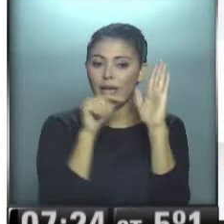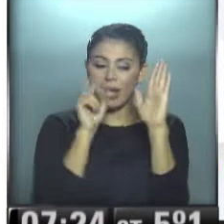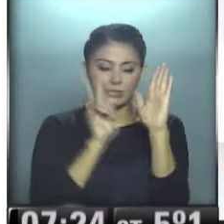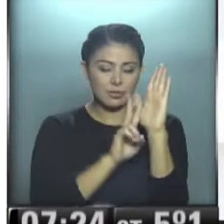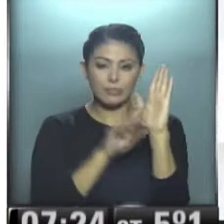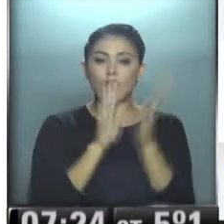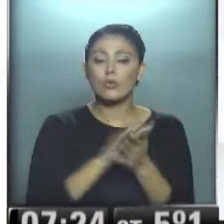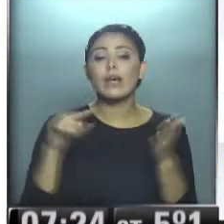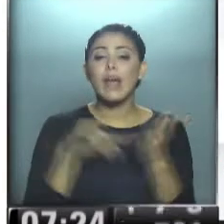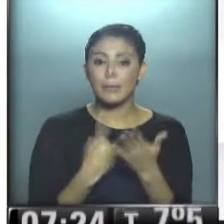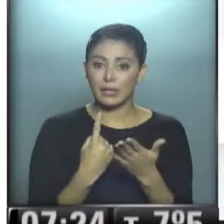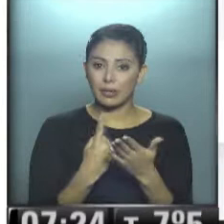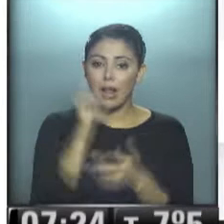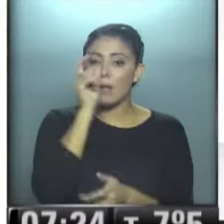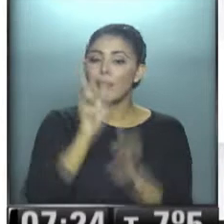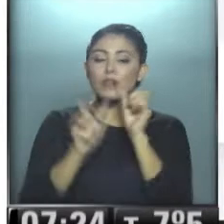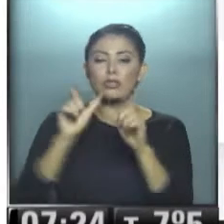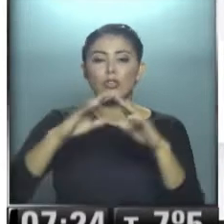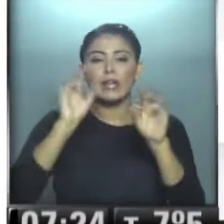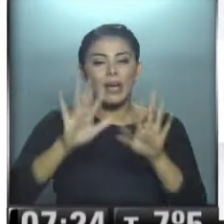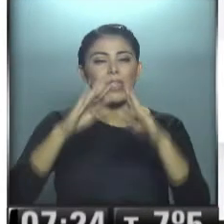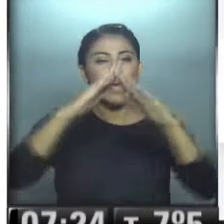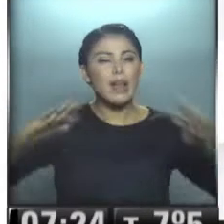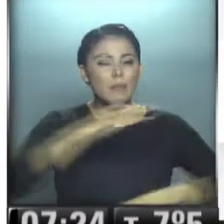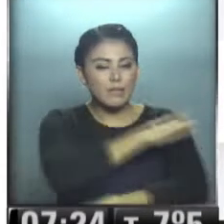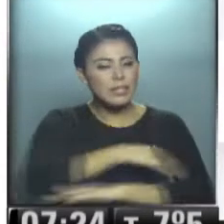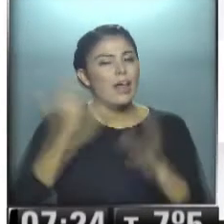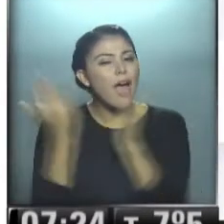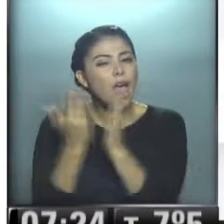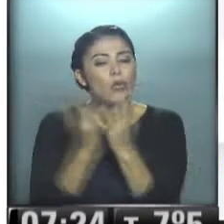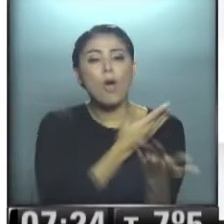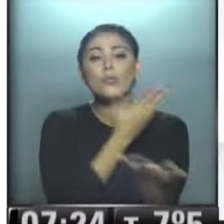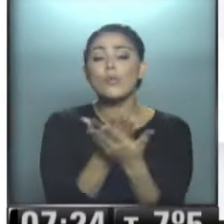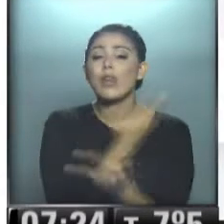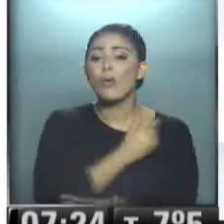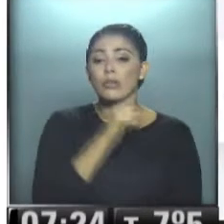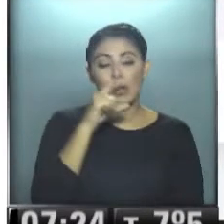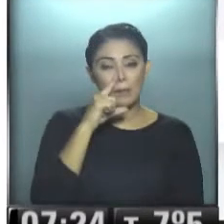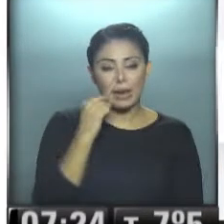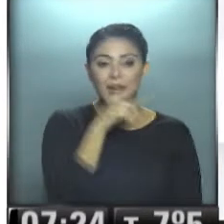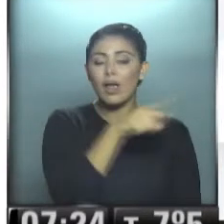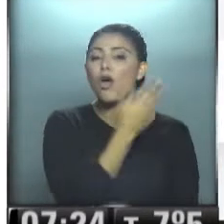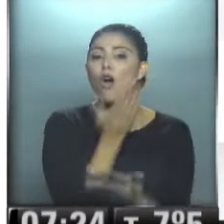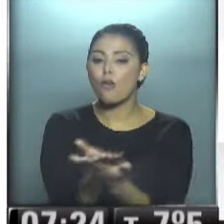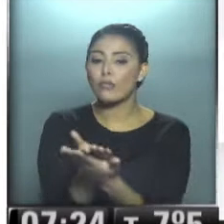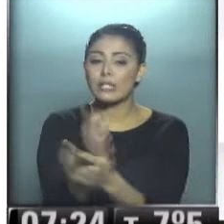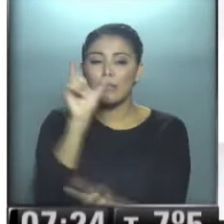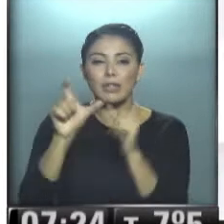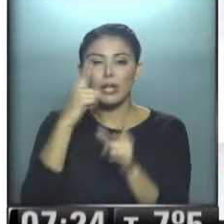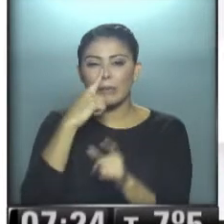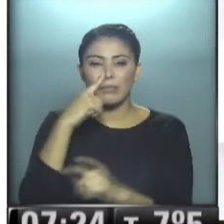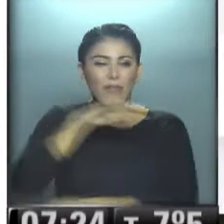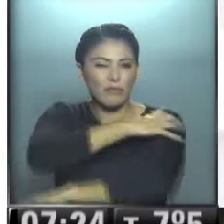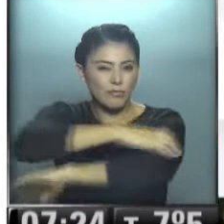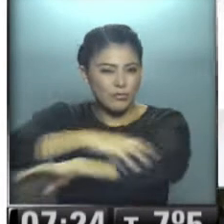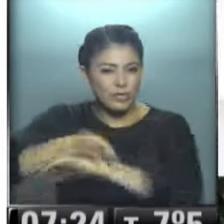tiene que ver conocido de buenos aires- integrantes de la carpa villera analizan la propuesta del gobierno porteño el gobierno porteño ofreció a los vecinos de villas que